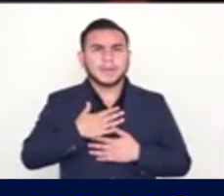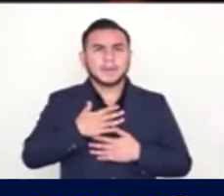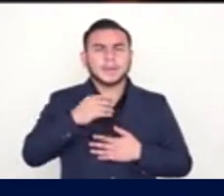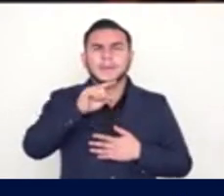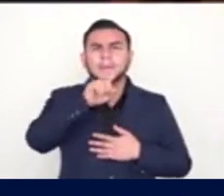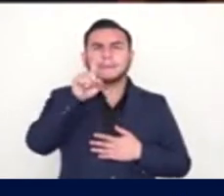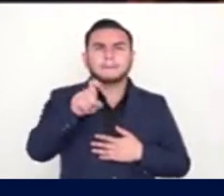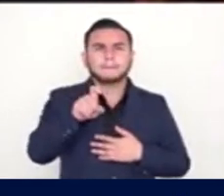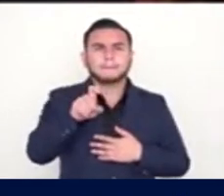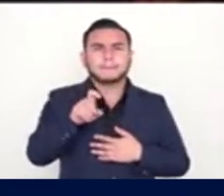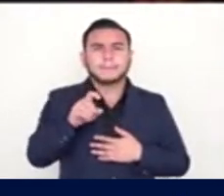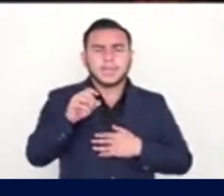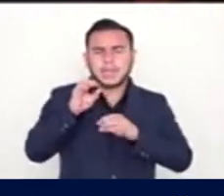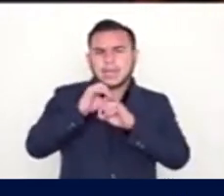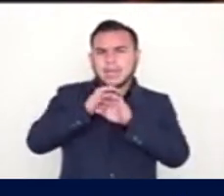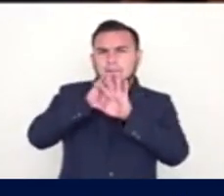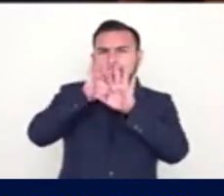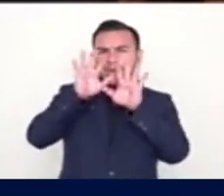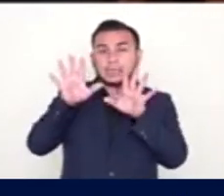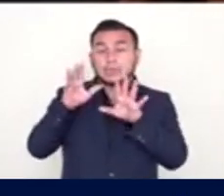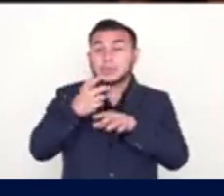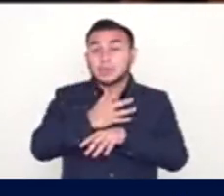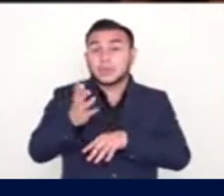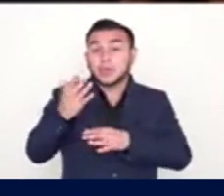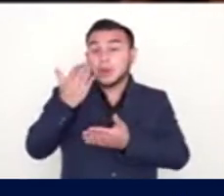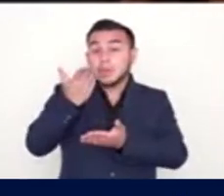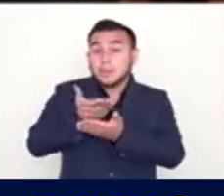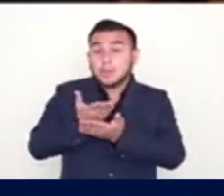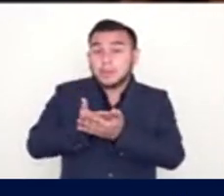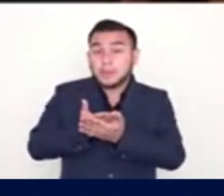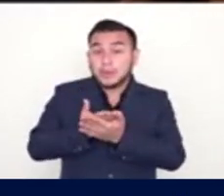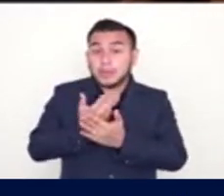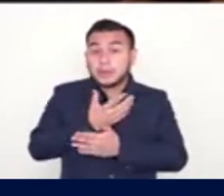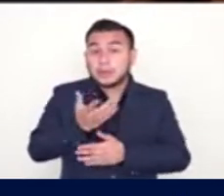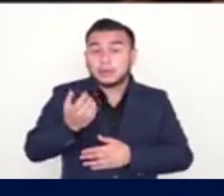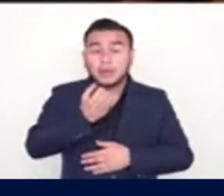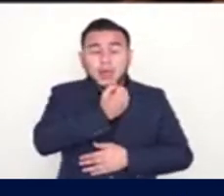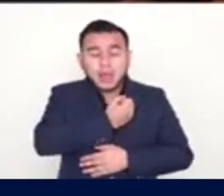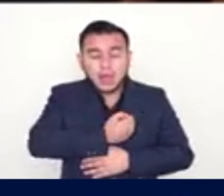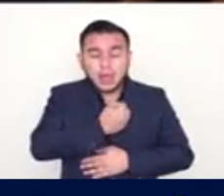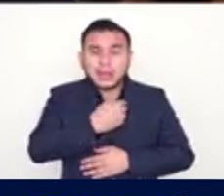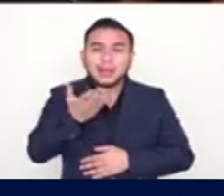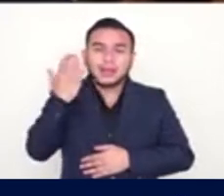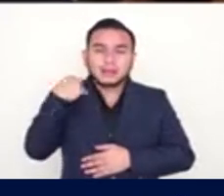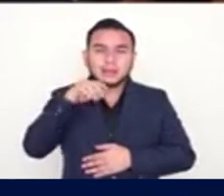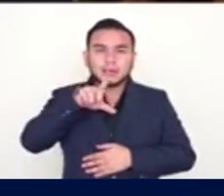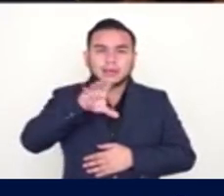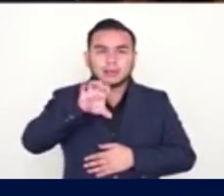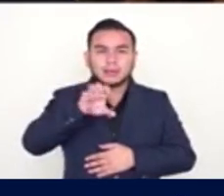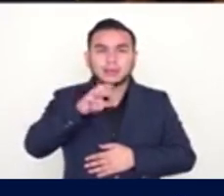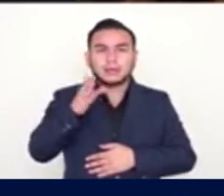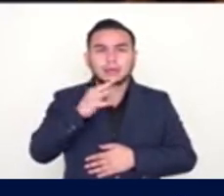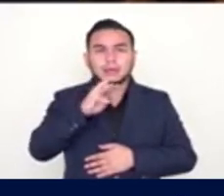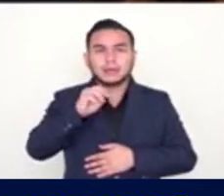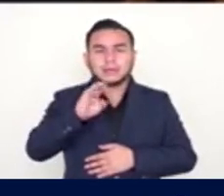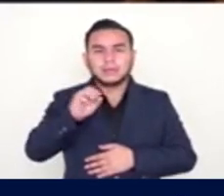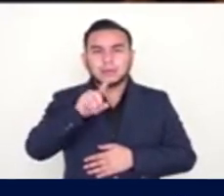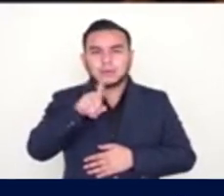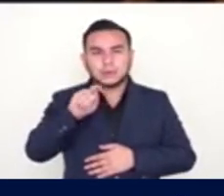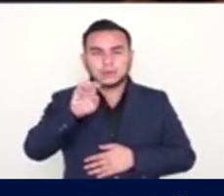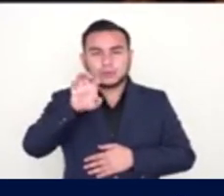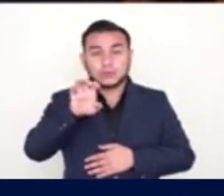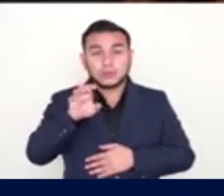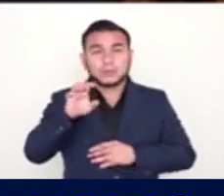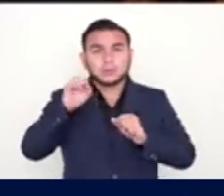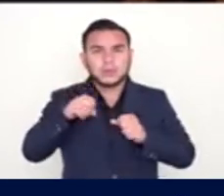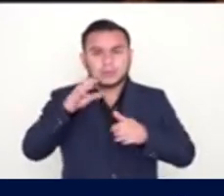es, en aras a la transparencia y a la promesa que usted le hizo a las víctimas del Mozote, ¿no le parece que sería más adecuado que permita